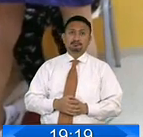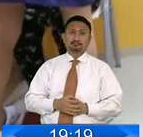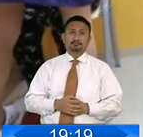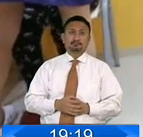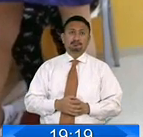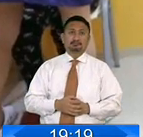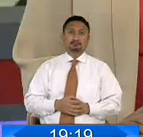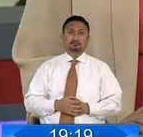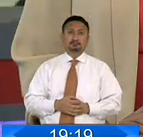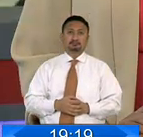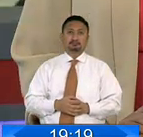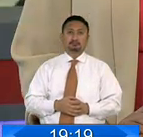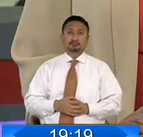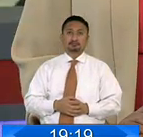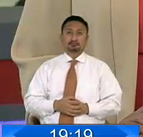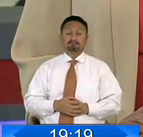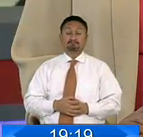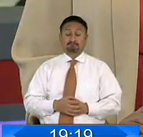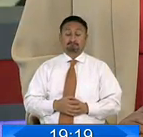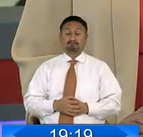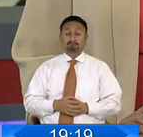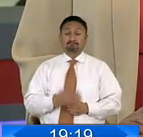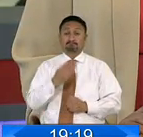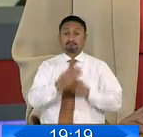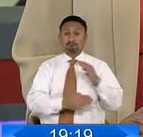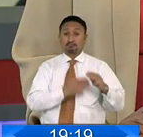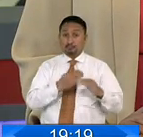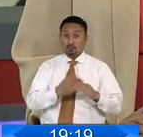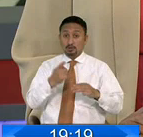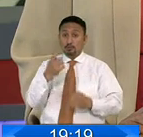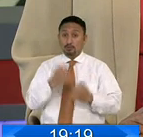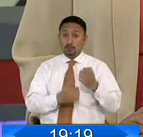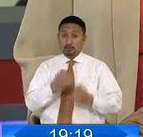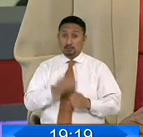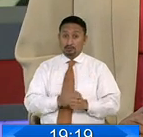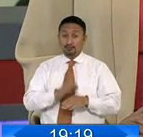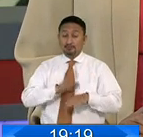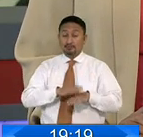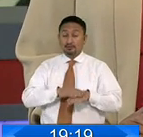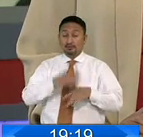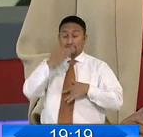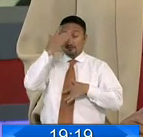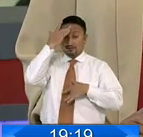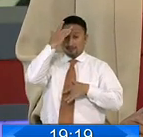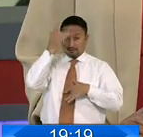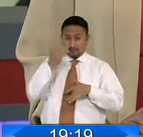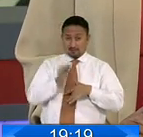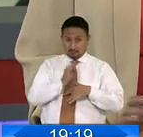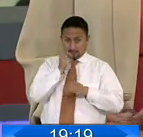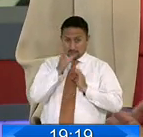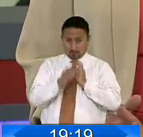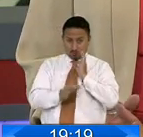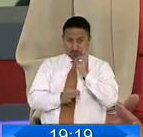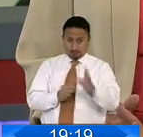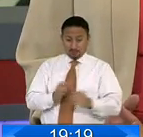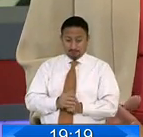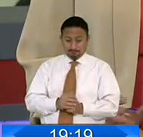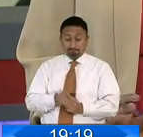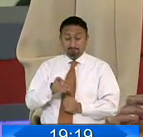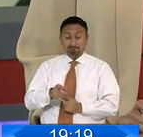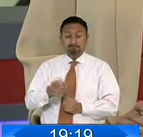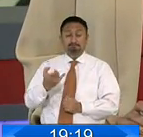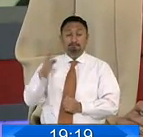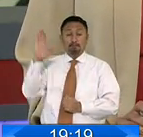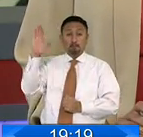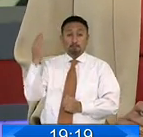solórzano así es el mundo continúa vulnerable ante la pandemia del cobi 19 es así que países